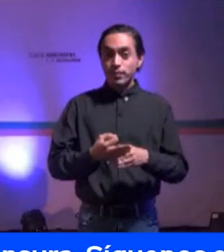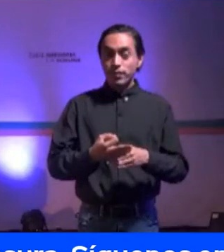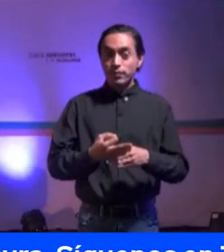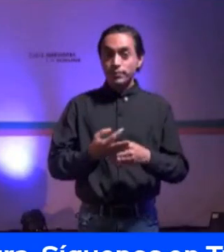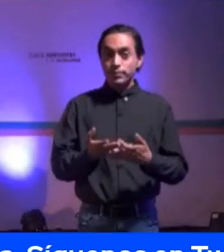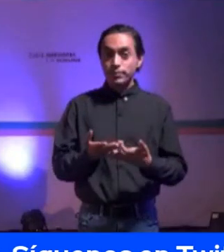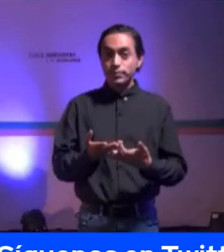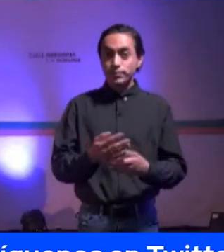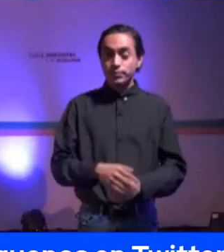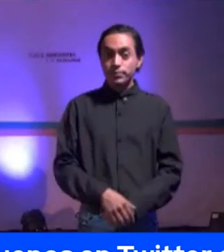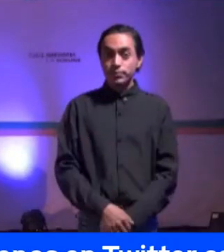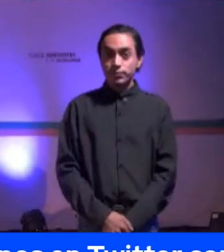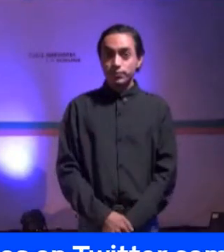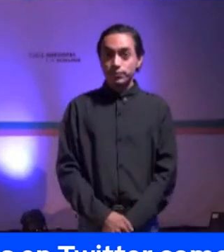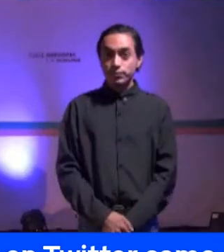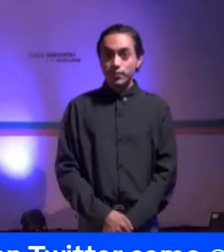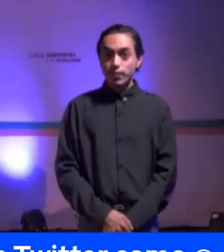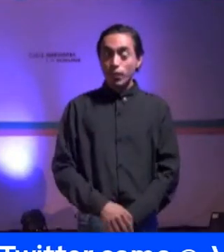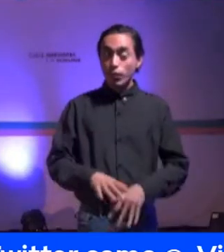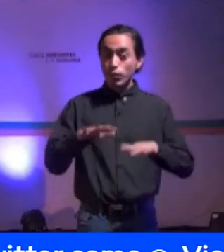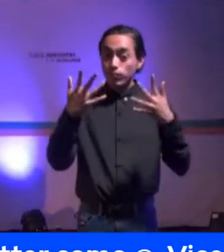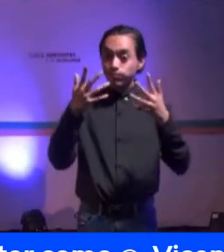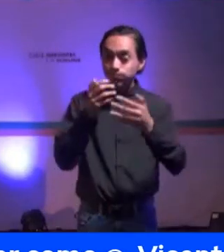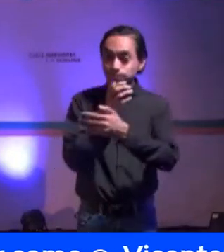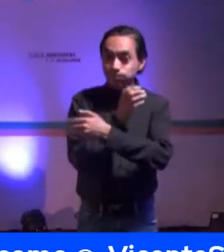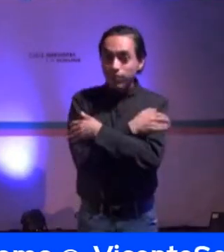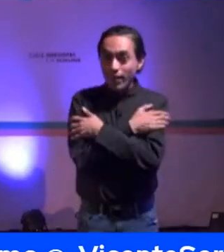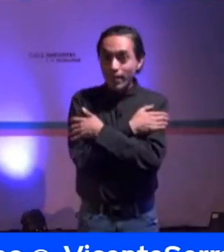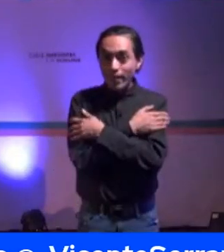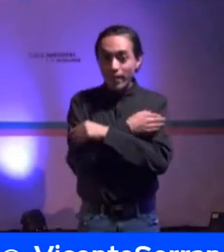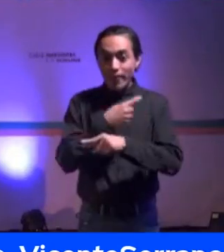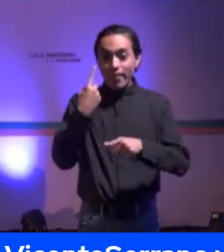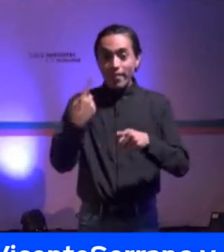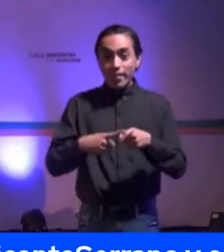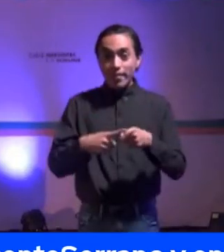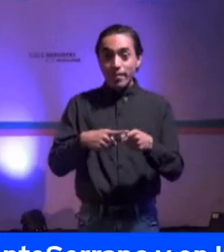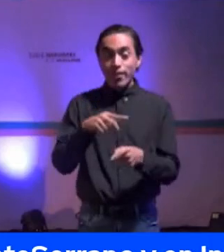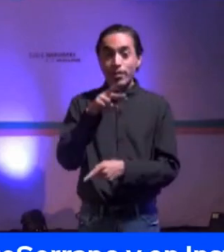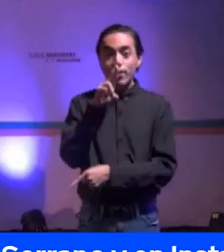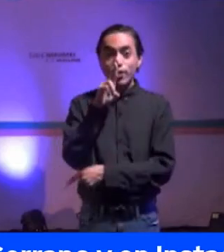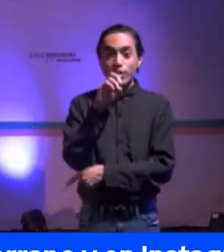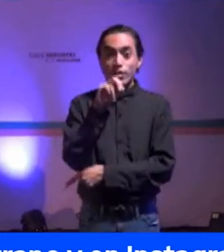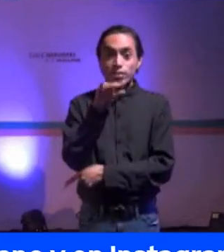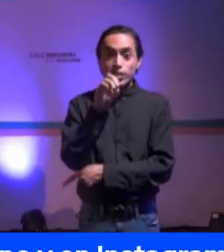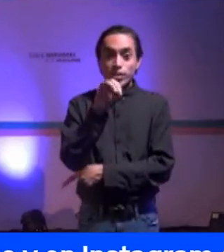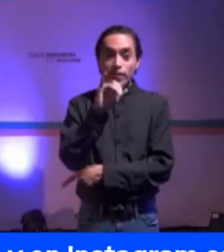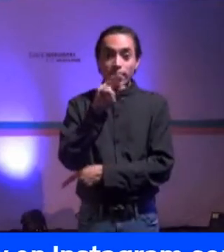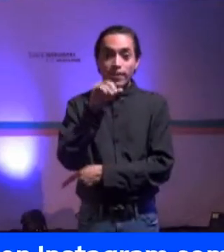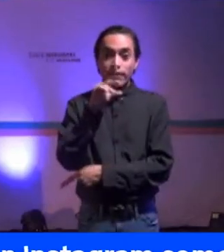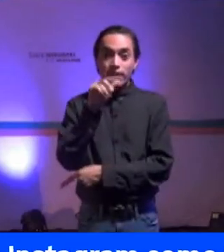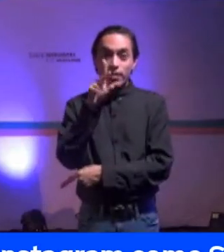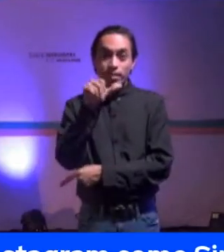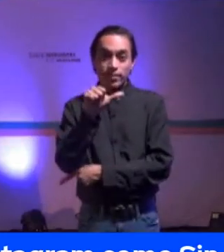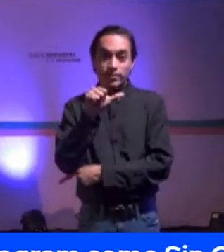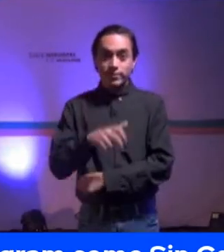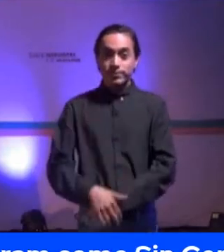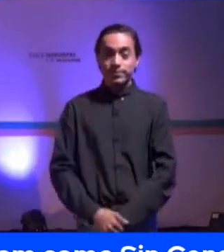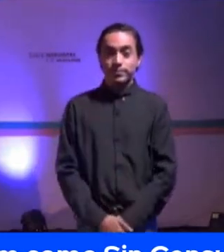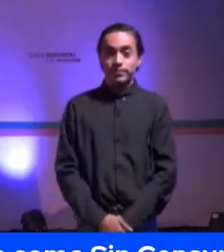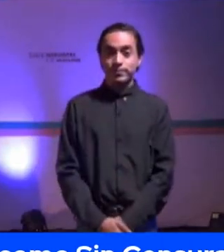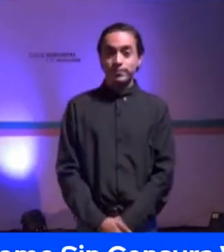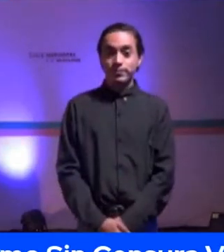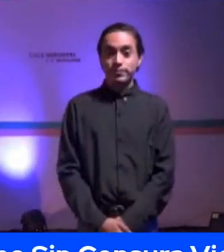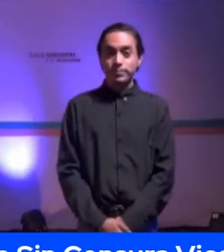abrazo, un fuerte aplauso a doña Rosario Ibarra de Piedra, por favor.